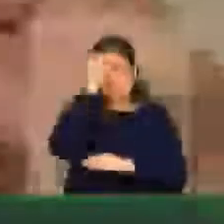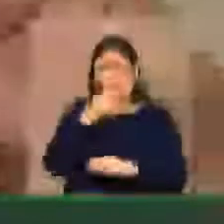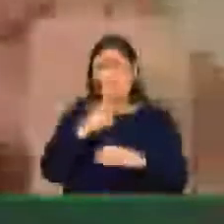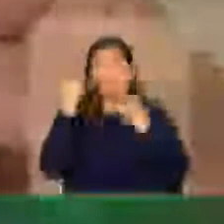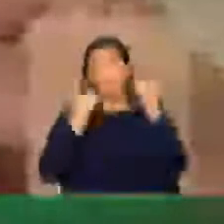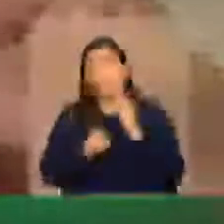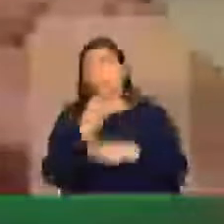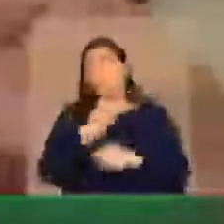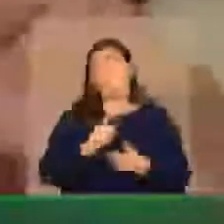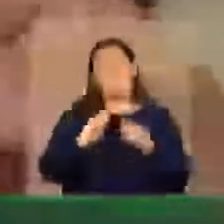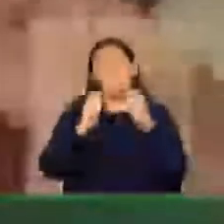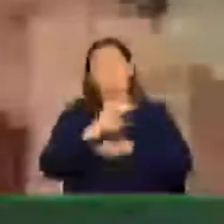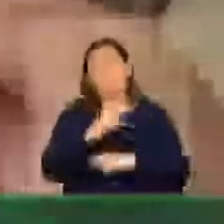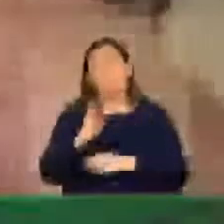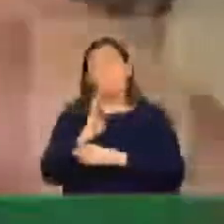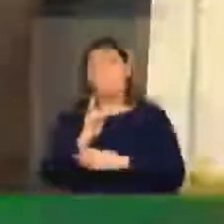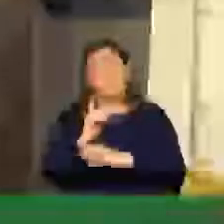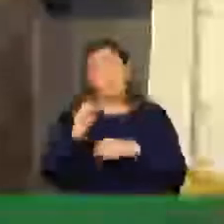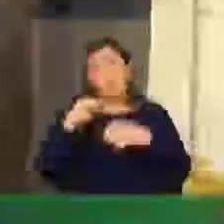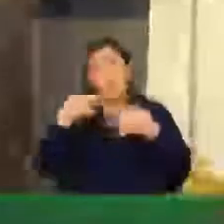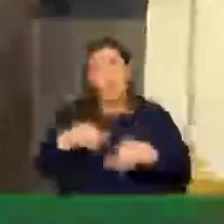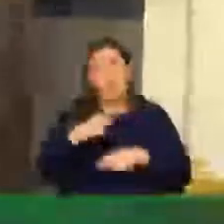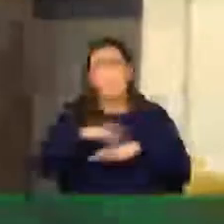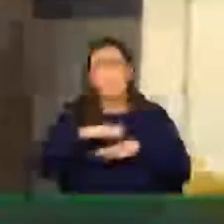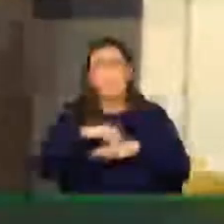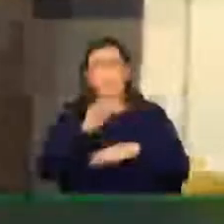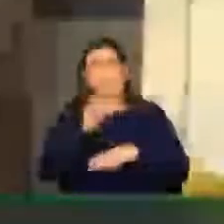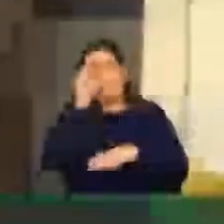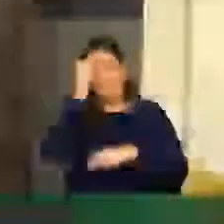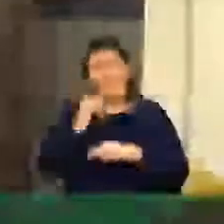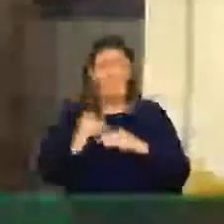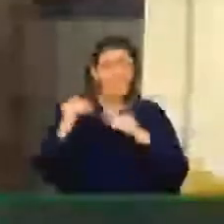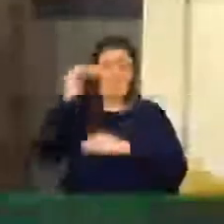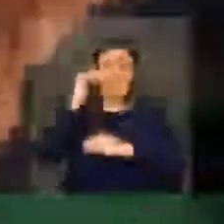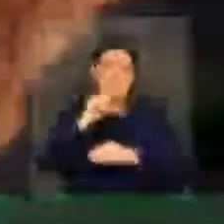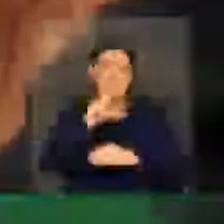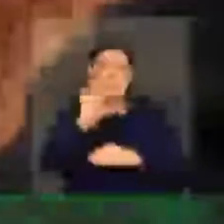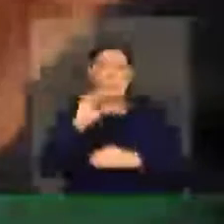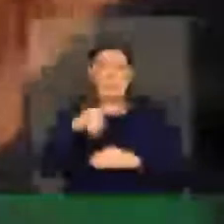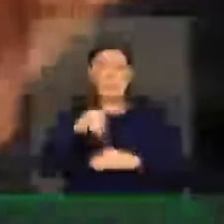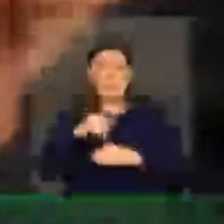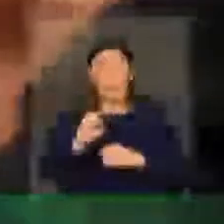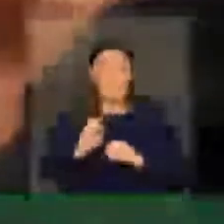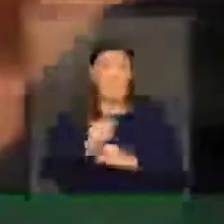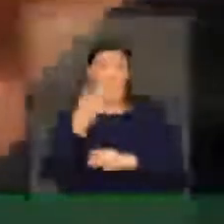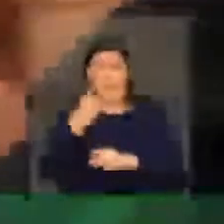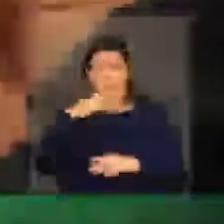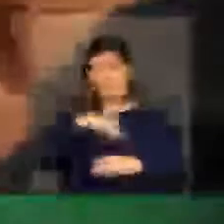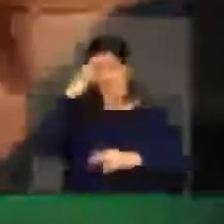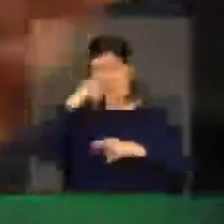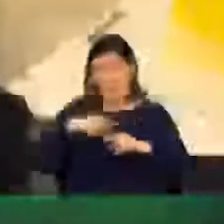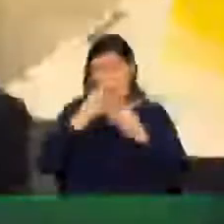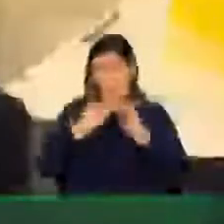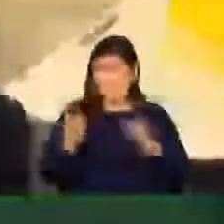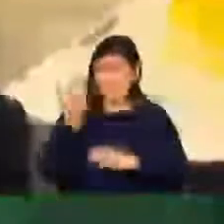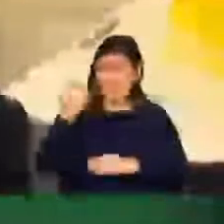preocupación por la nueva variante Delta Plus llega en momentos en que el país asiático sobrepasó la barrera de los 30 millones de infecciones desde el inicio de la pandemia,